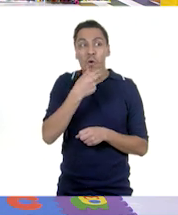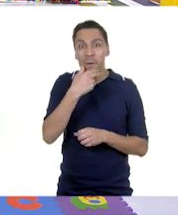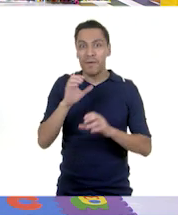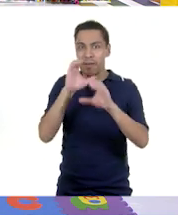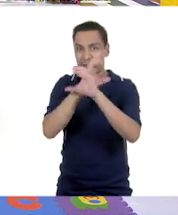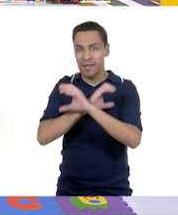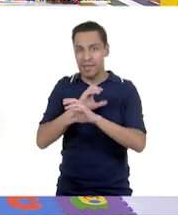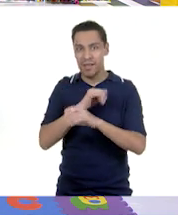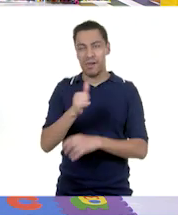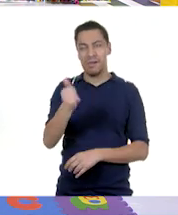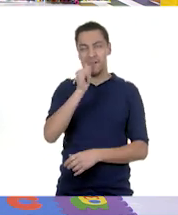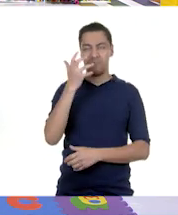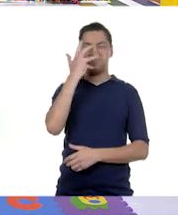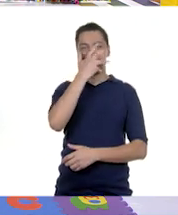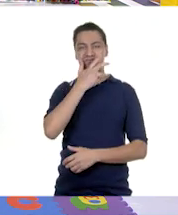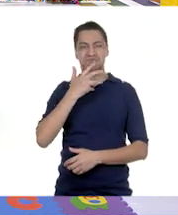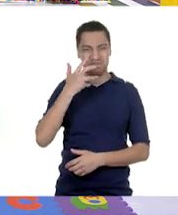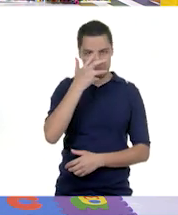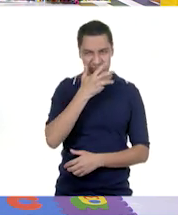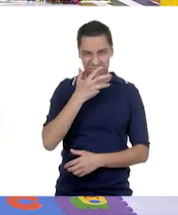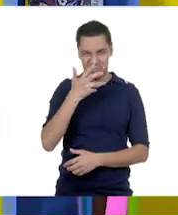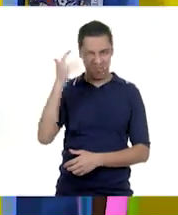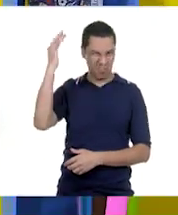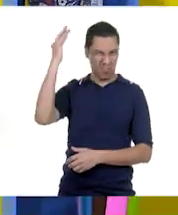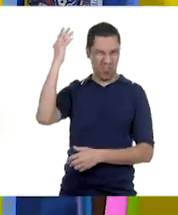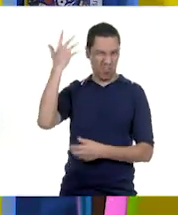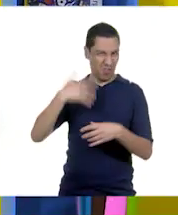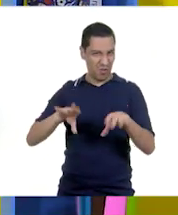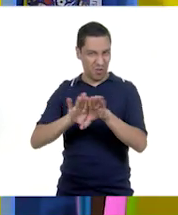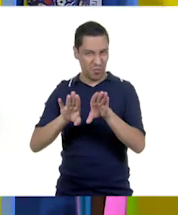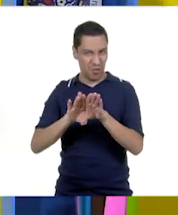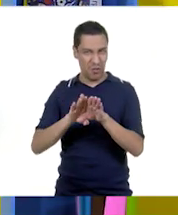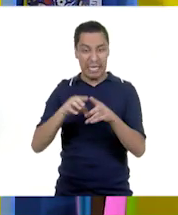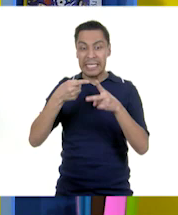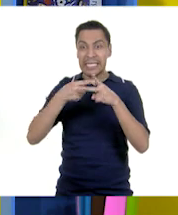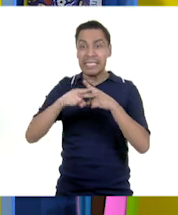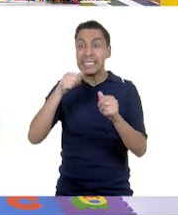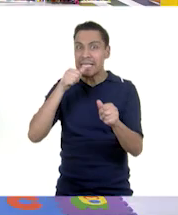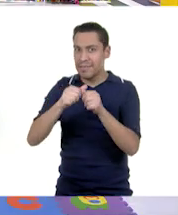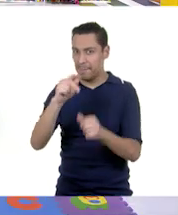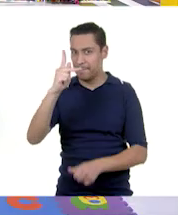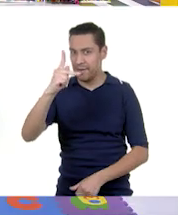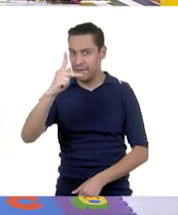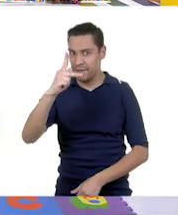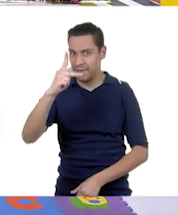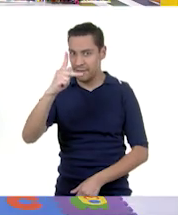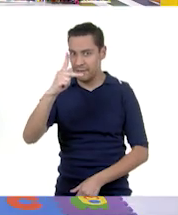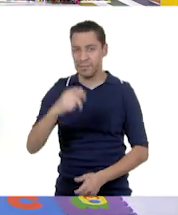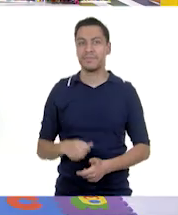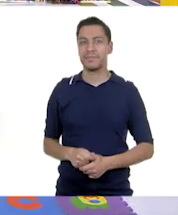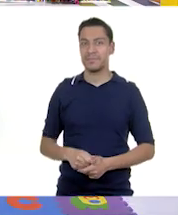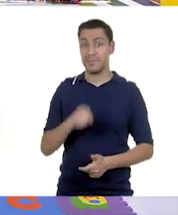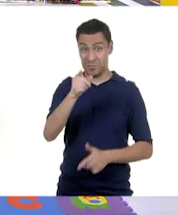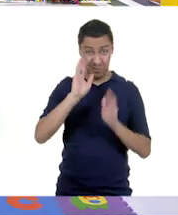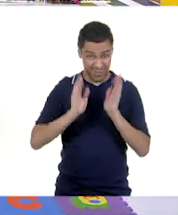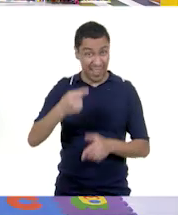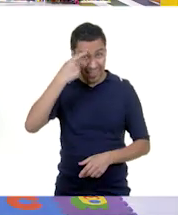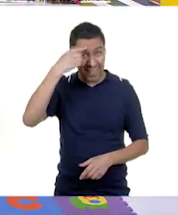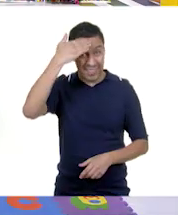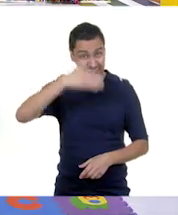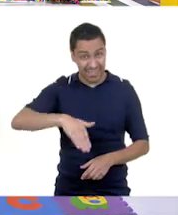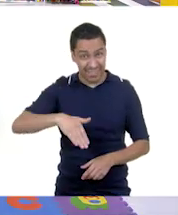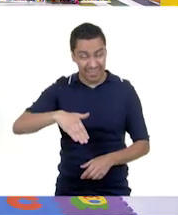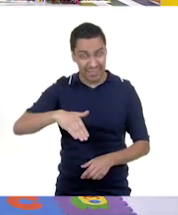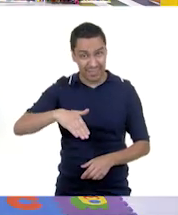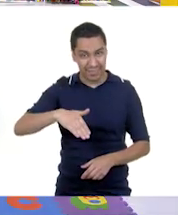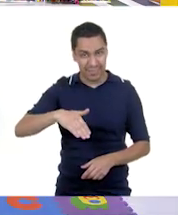ponía borracha de sol. Así es, y empieza con la letra P. Creo que ya lo tienen. A ver, pero vamos a poner a trabajar a la